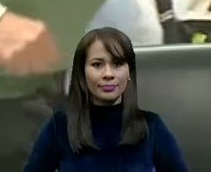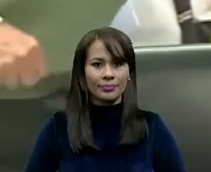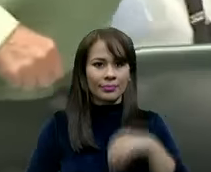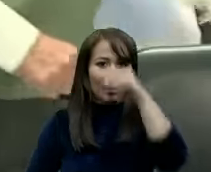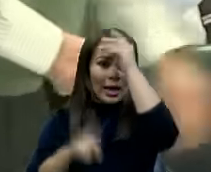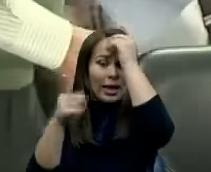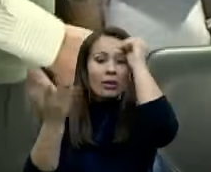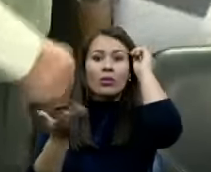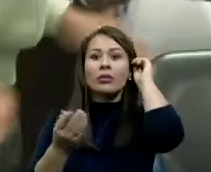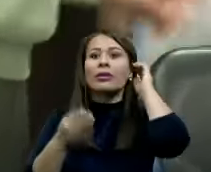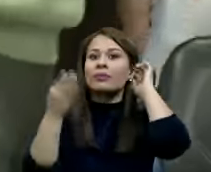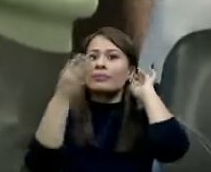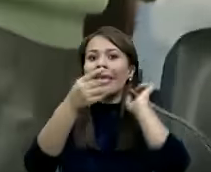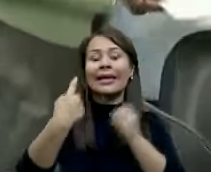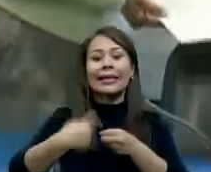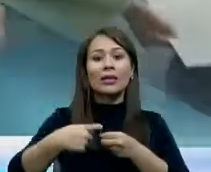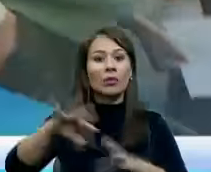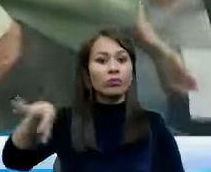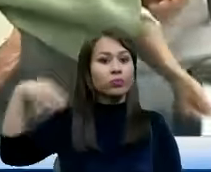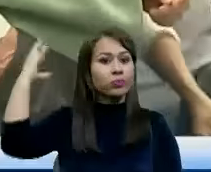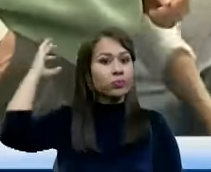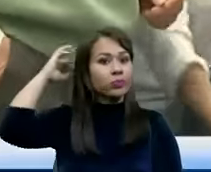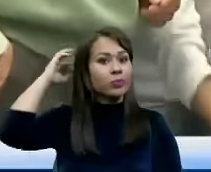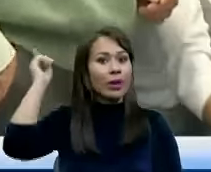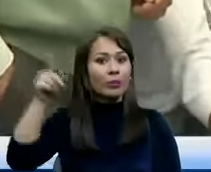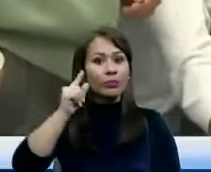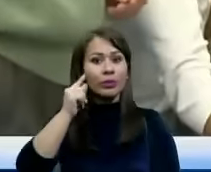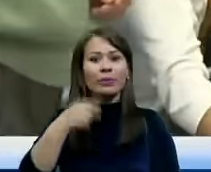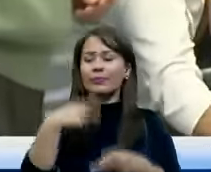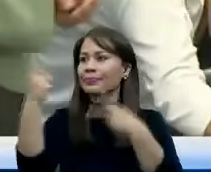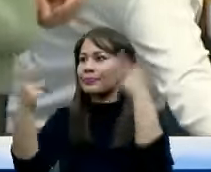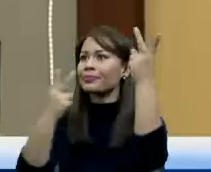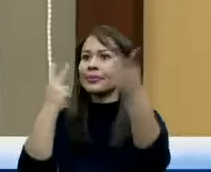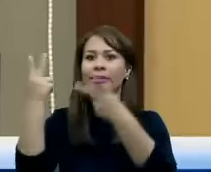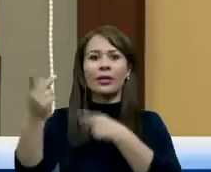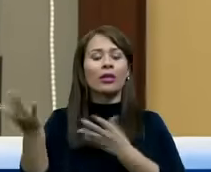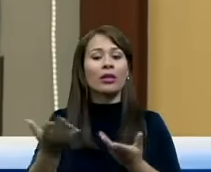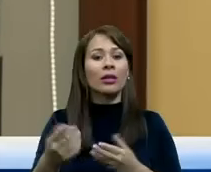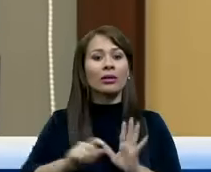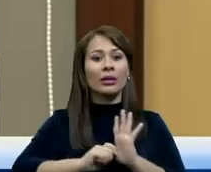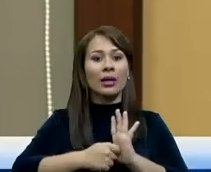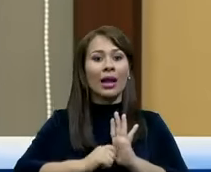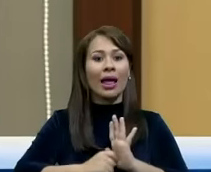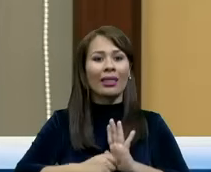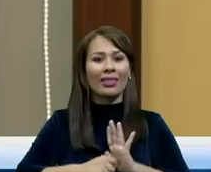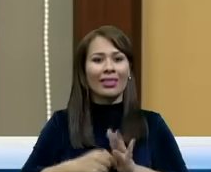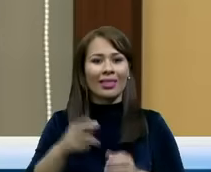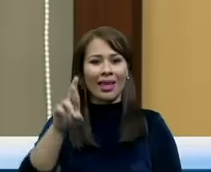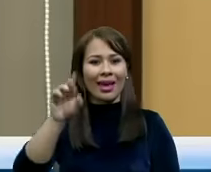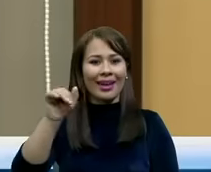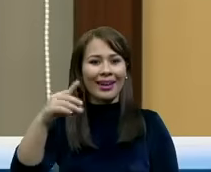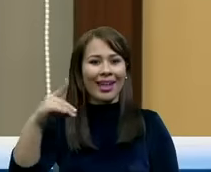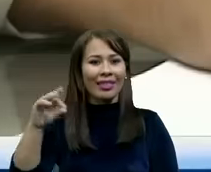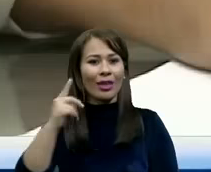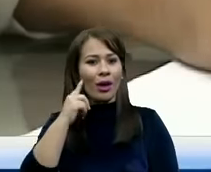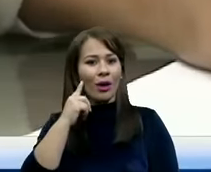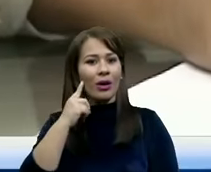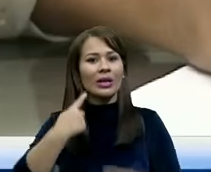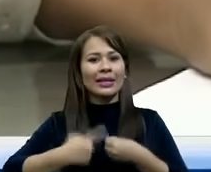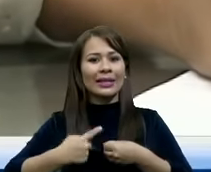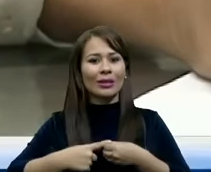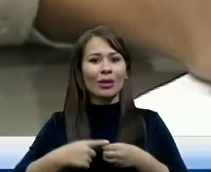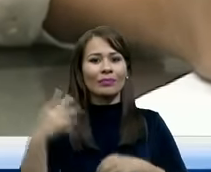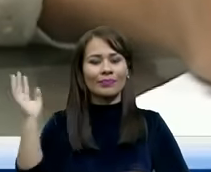En su recorrido por la capital, Cintia Viteri visitó las instalaciones de Radio Quito. Aquí ratificó que de llegar a la presidencia garantizará